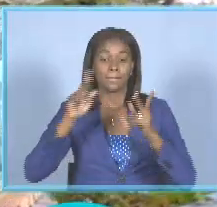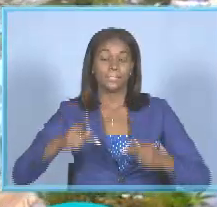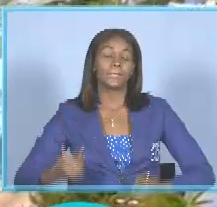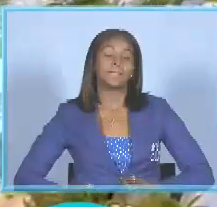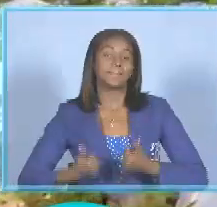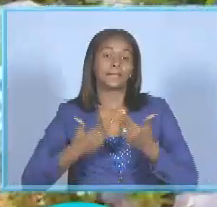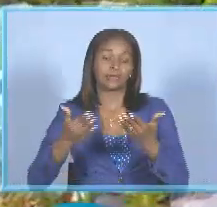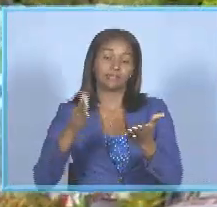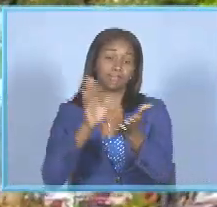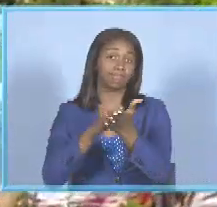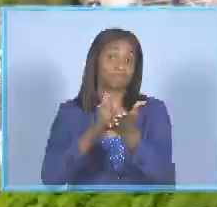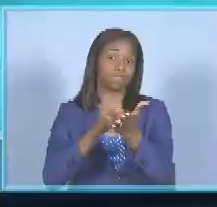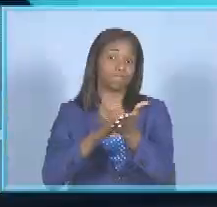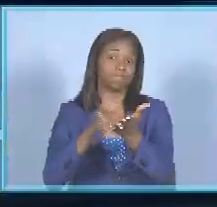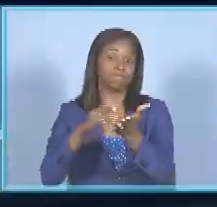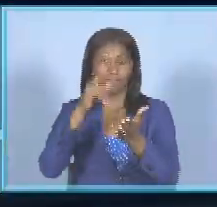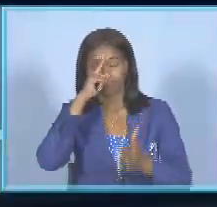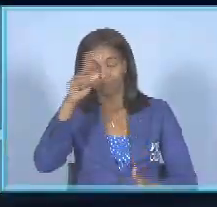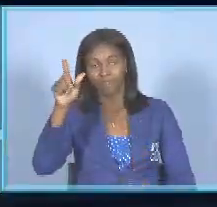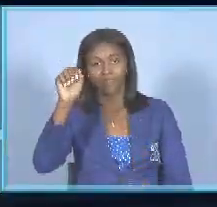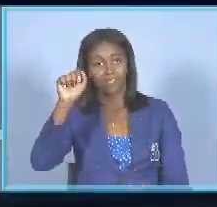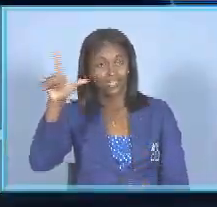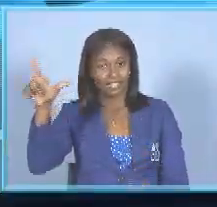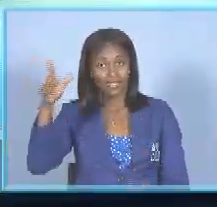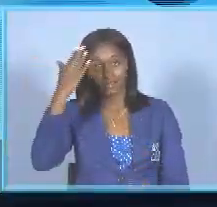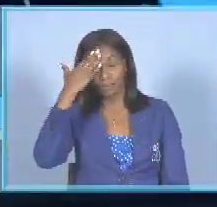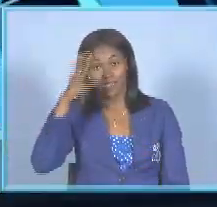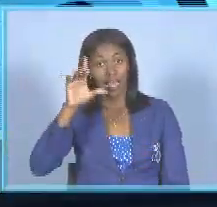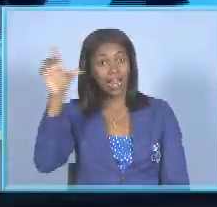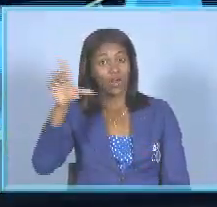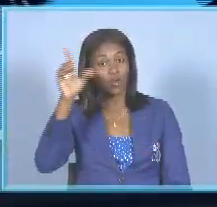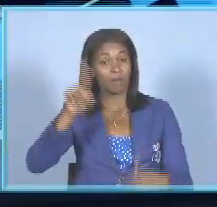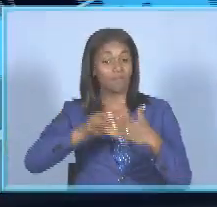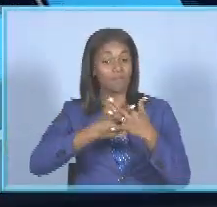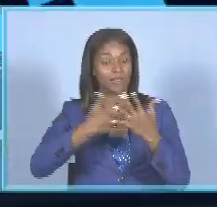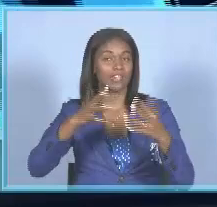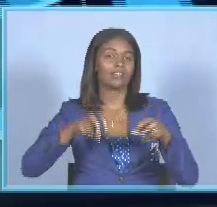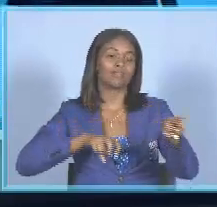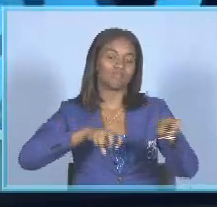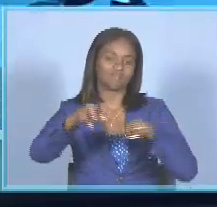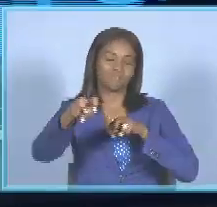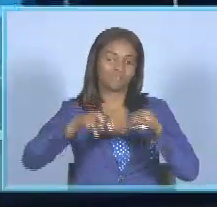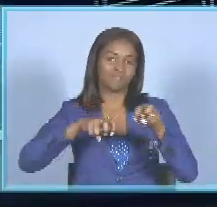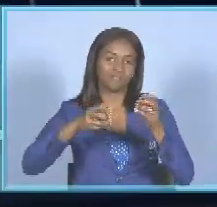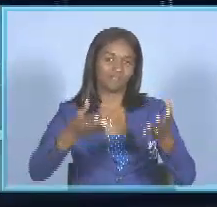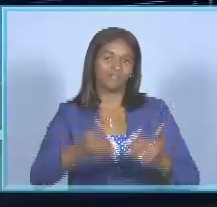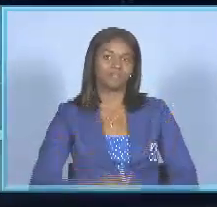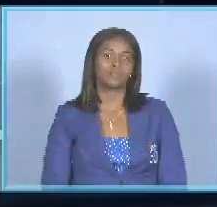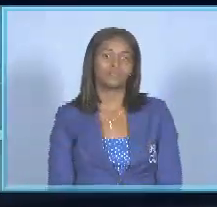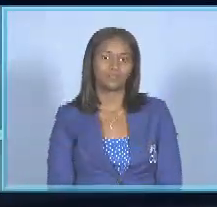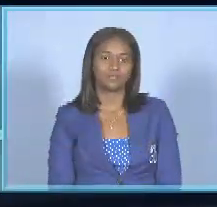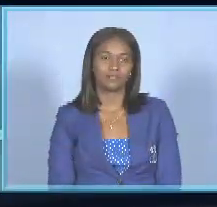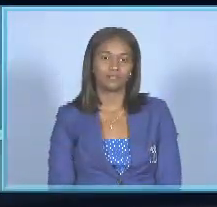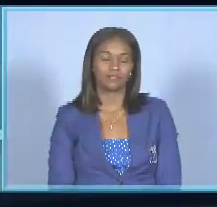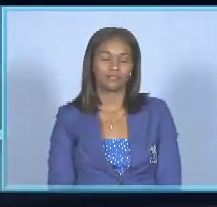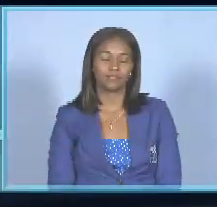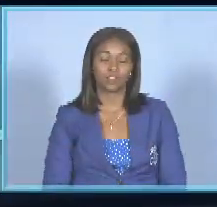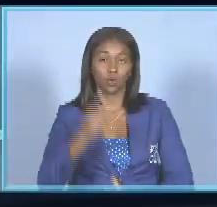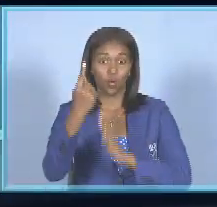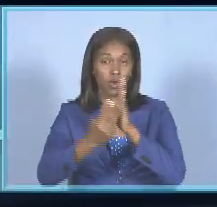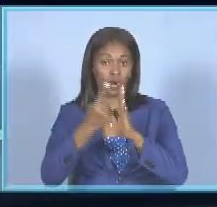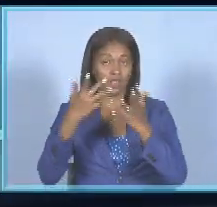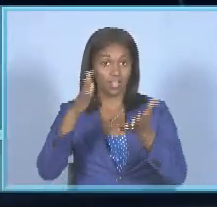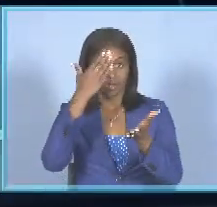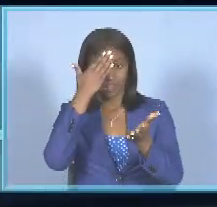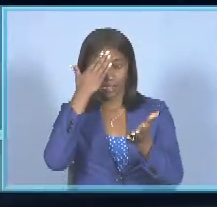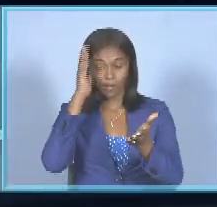personas. Felicidades a Los Alcarrizos, porque ya el lunes tendrán su anhelado y esperado teleférico. En una hora, ya saben,